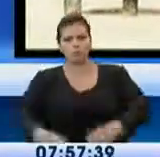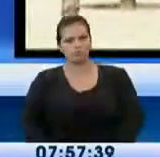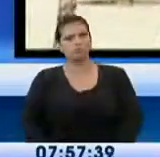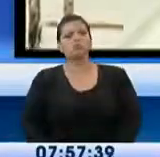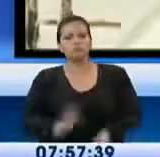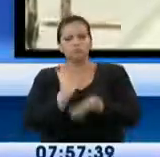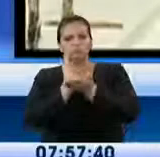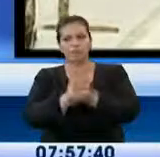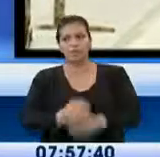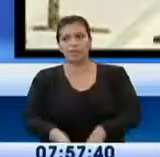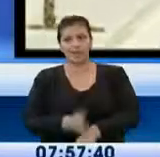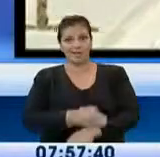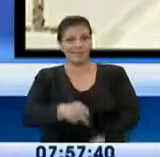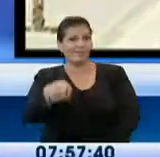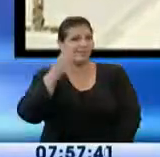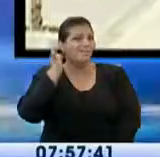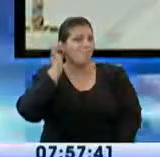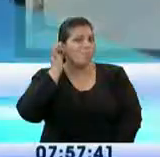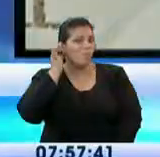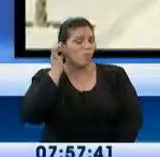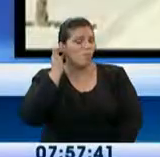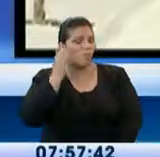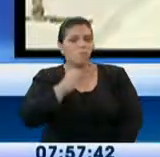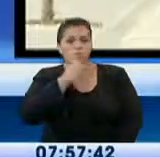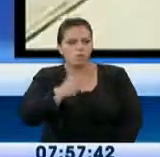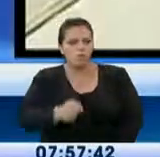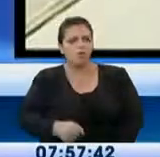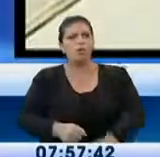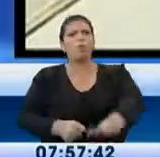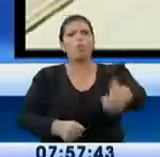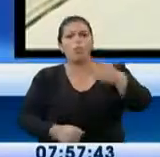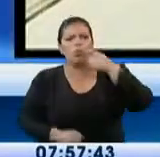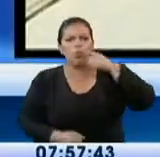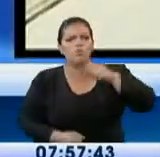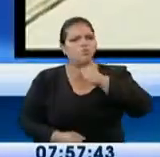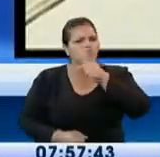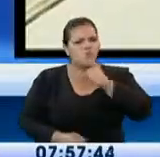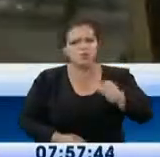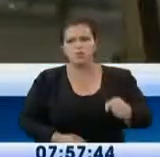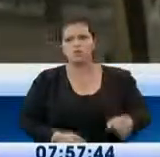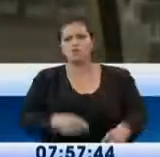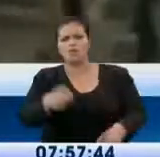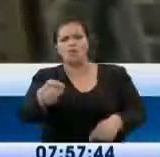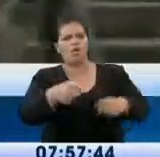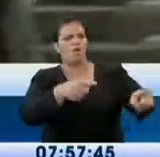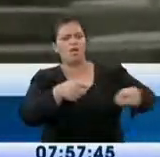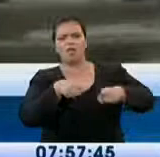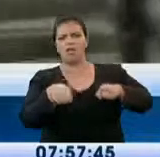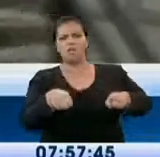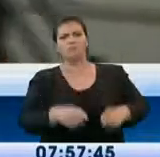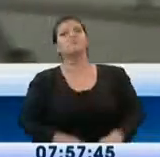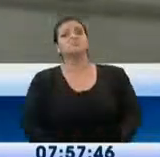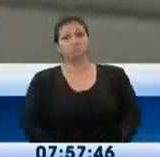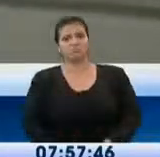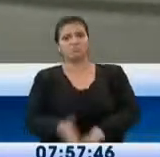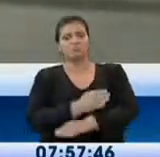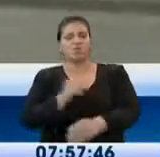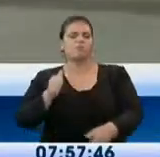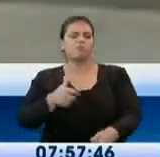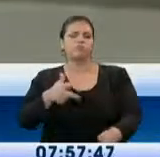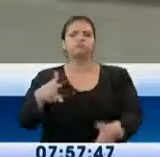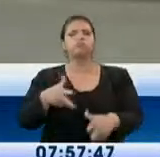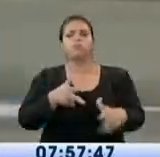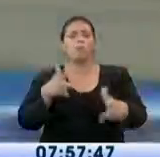una anciana. Allá mataron otro anciano que vendía cloro. Aquí mataron a otro. Allá, o sea. Él considera necesaria la construcción de más